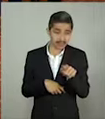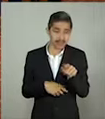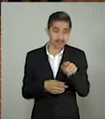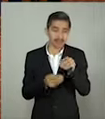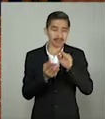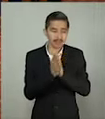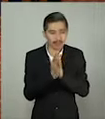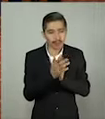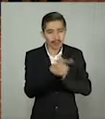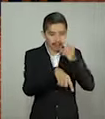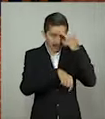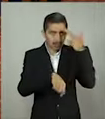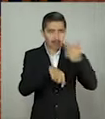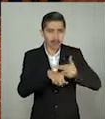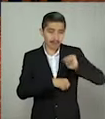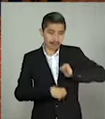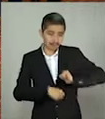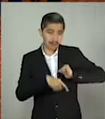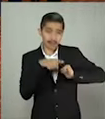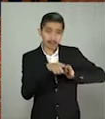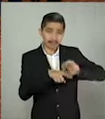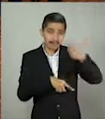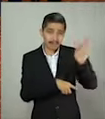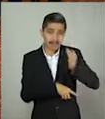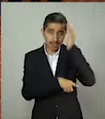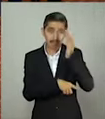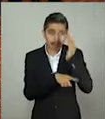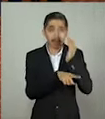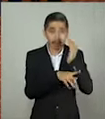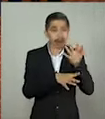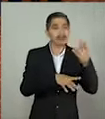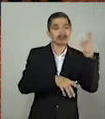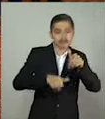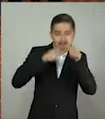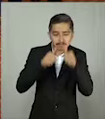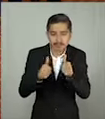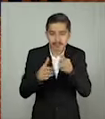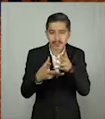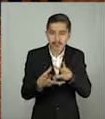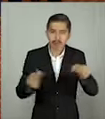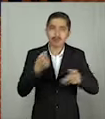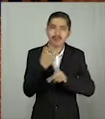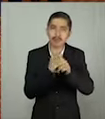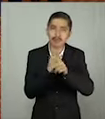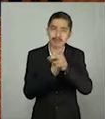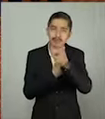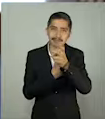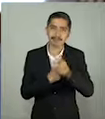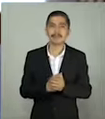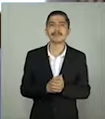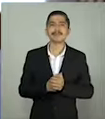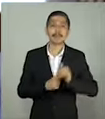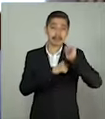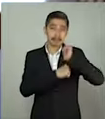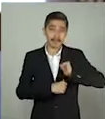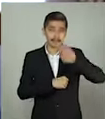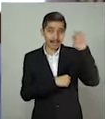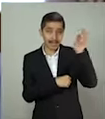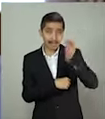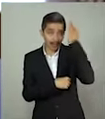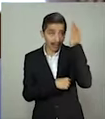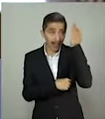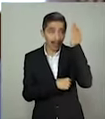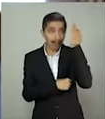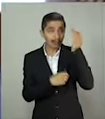su responsabilidad como autoridad federal competente y resuelvan el conflicto. A las autoridades